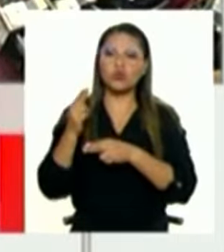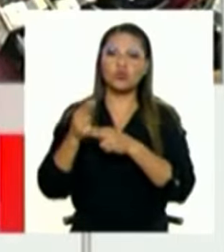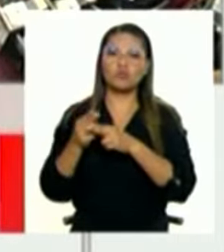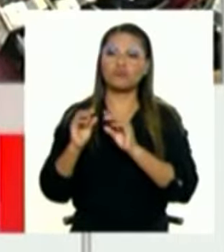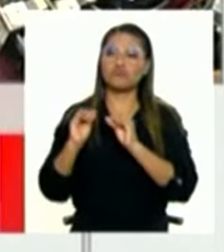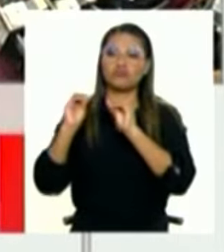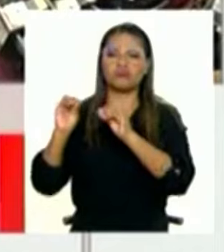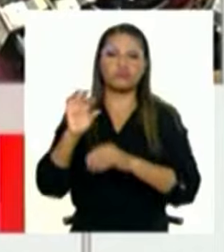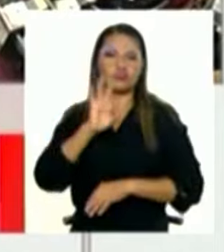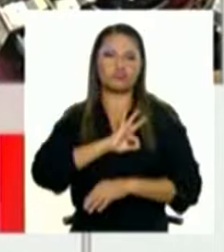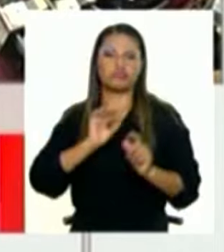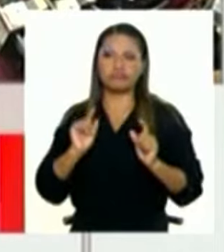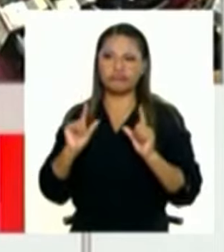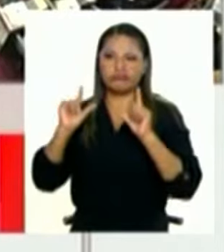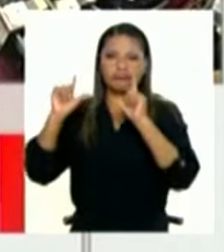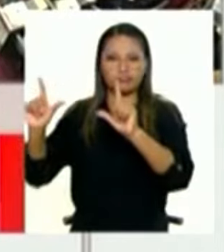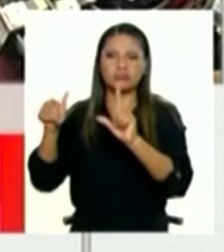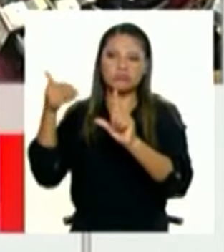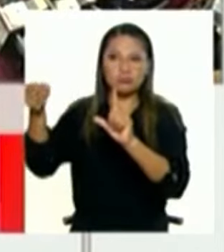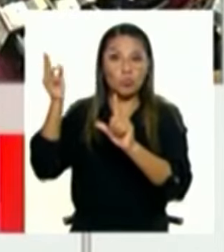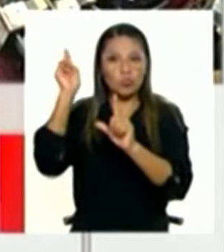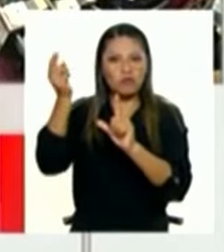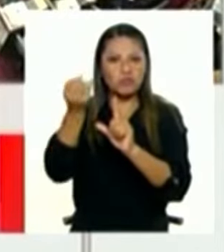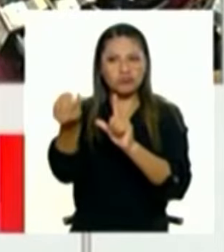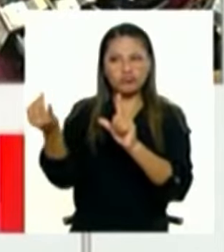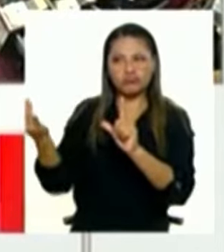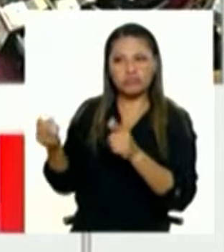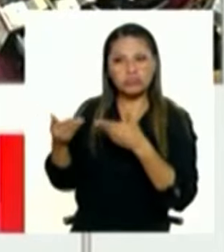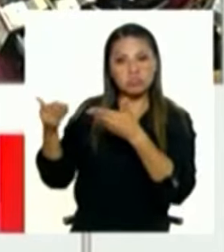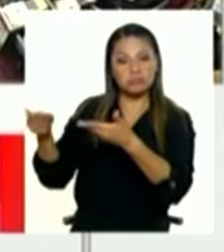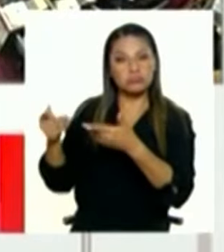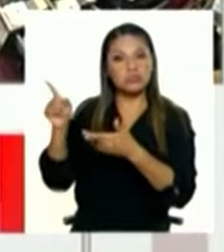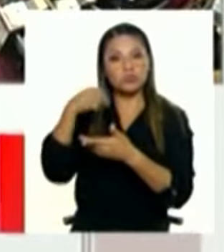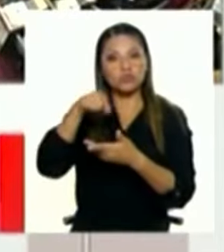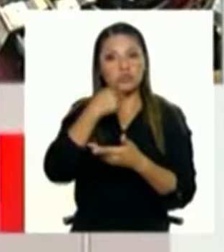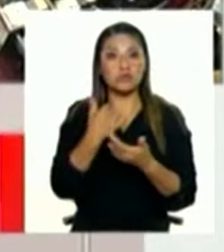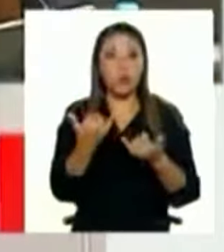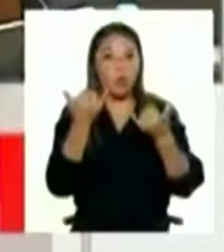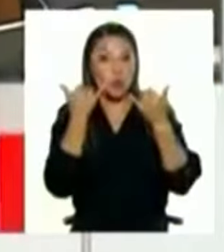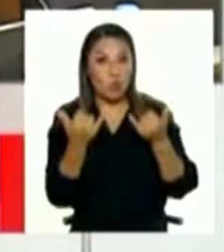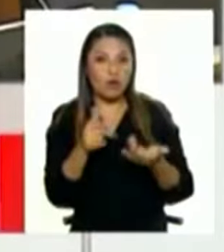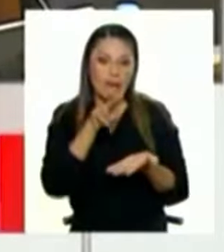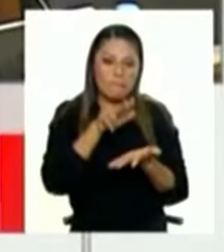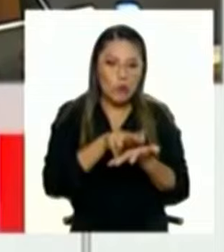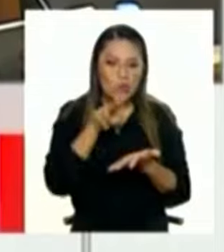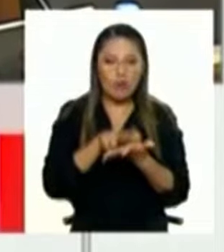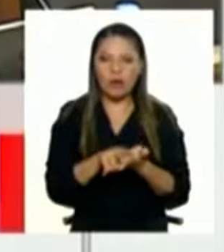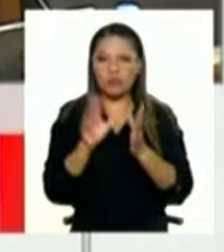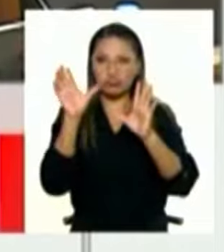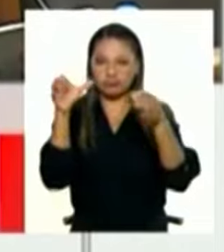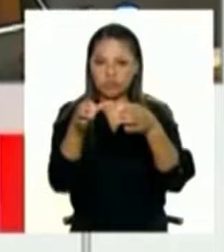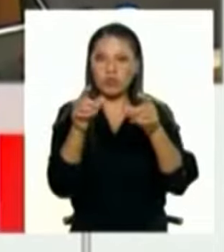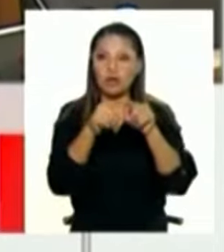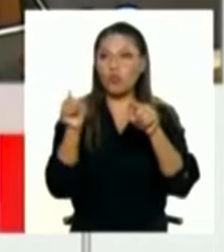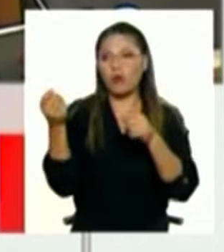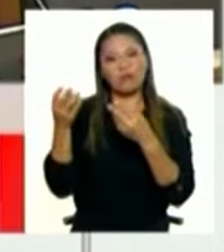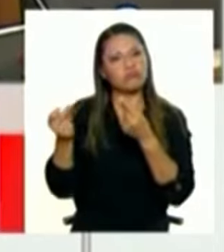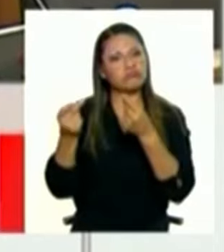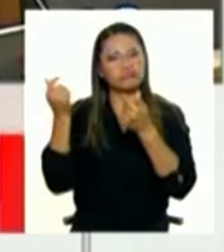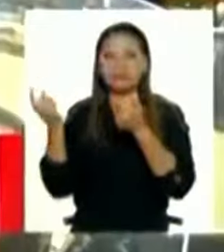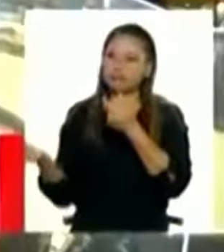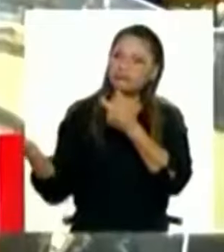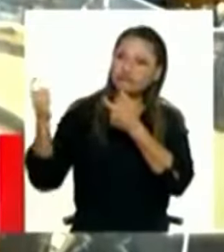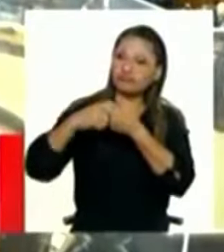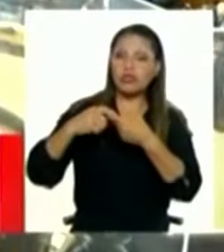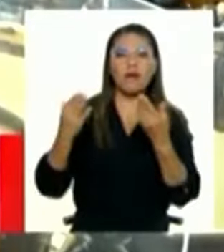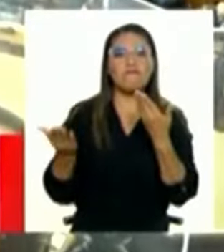que, de acuerdo a esta insistencia que se ha aprobado el día de hoy, van a pasar directamente a la carrera pública